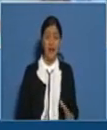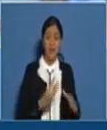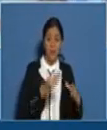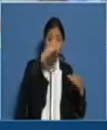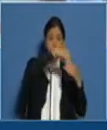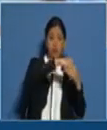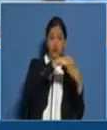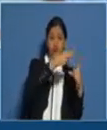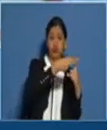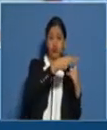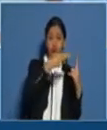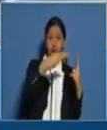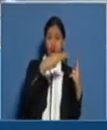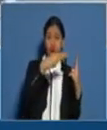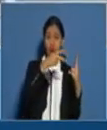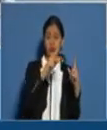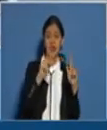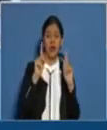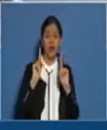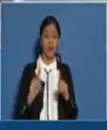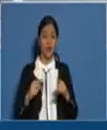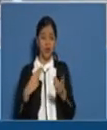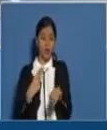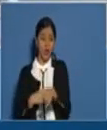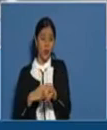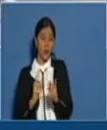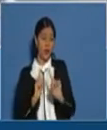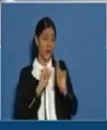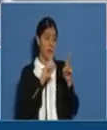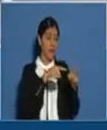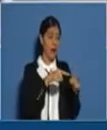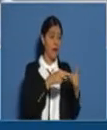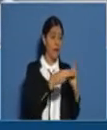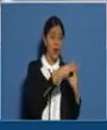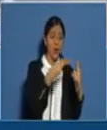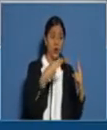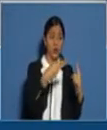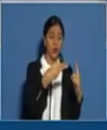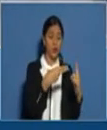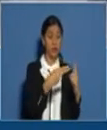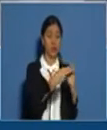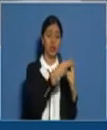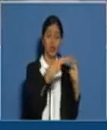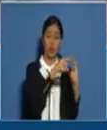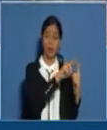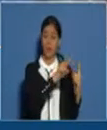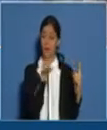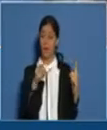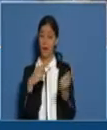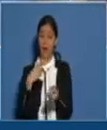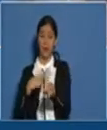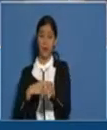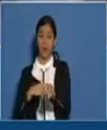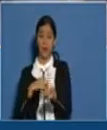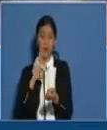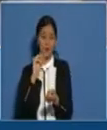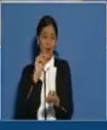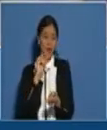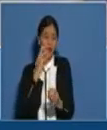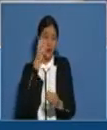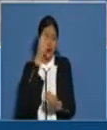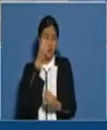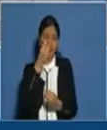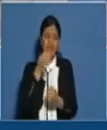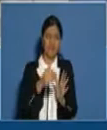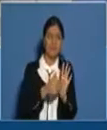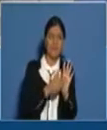en donde el personal se va del hospital al hotel, del hotel al hospital, para no exponer a sus familiares porque tienen